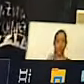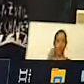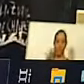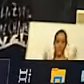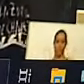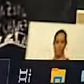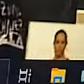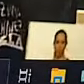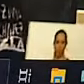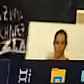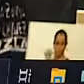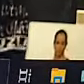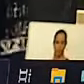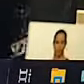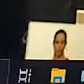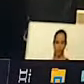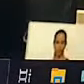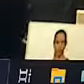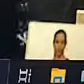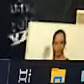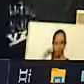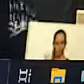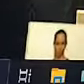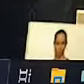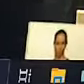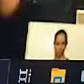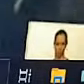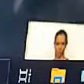un análisis más completo. Vamos al video, ya regresamos.